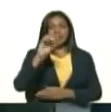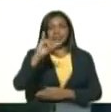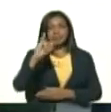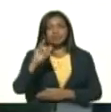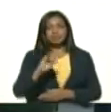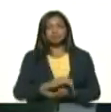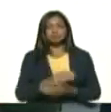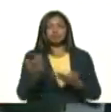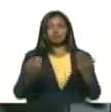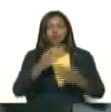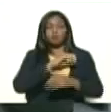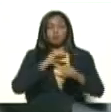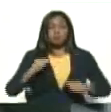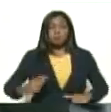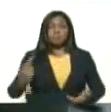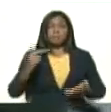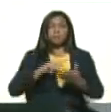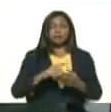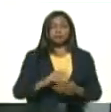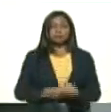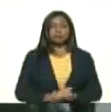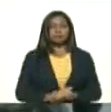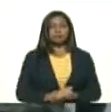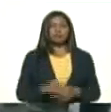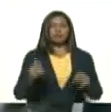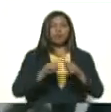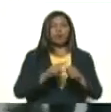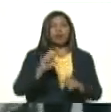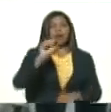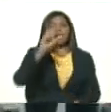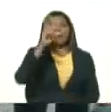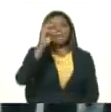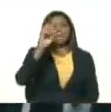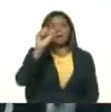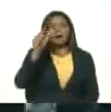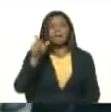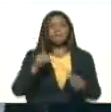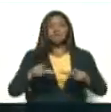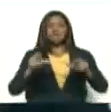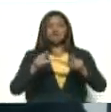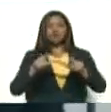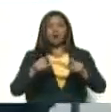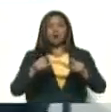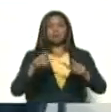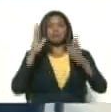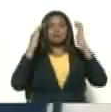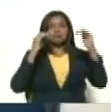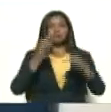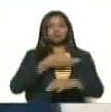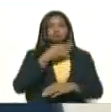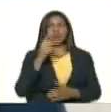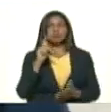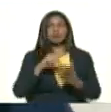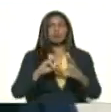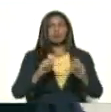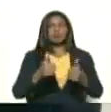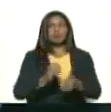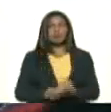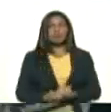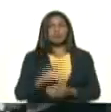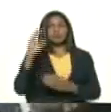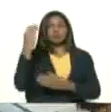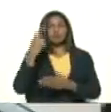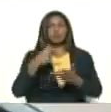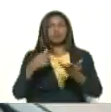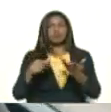SODI. Estamos aquí en lo que hemos denominado el PAS, punto de atención social. Los camaradas que vienen entrando desde Colombia y